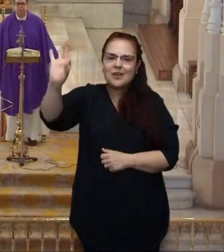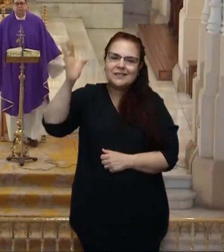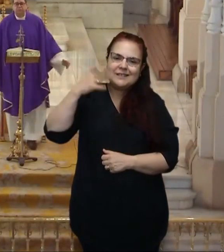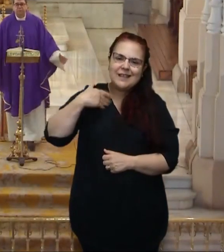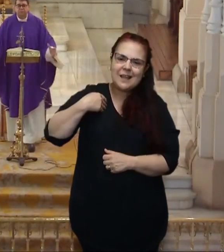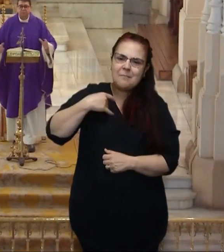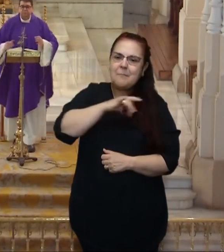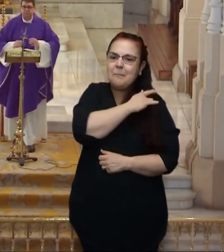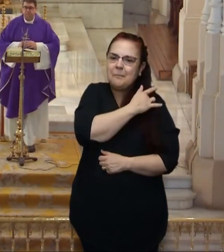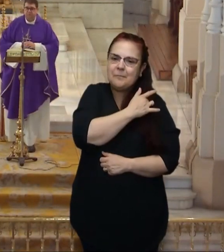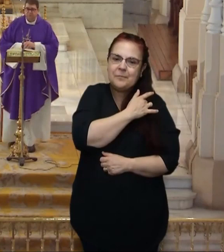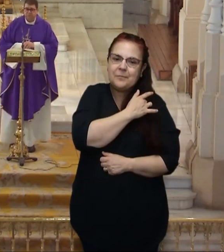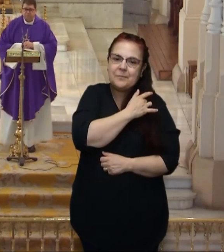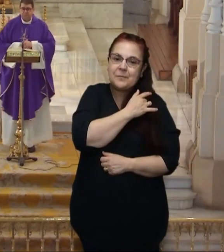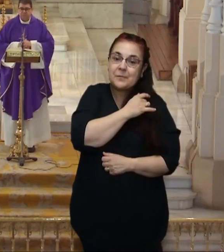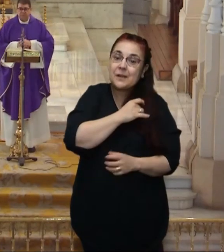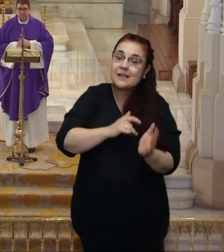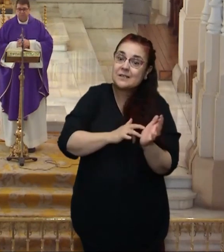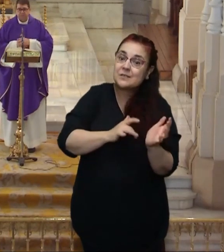Señor